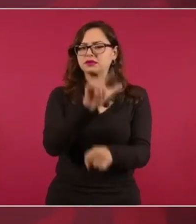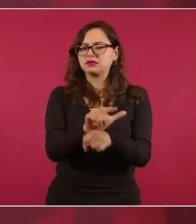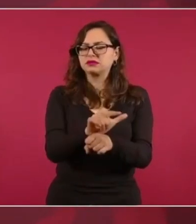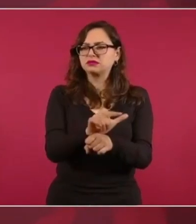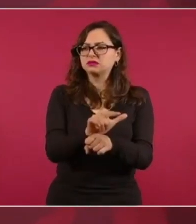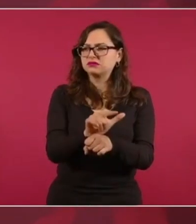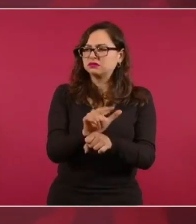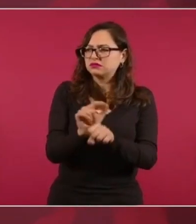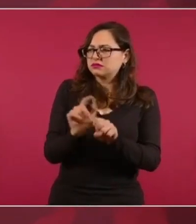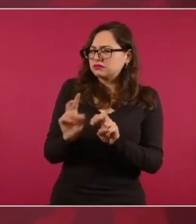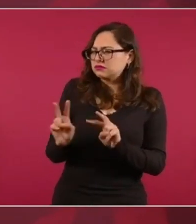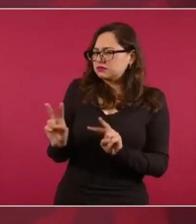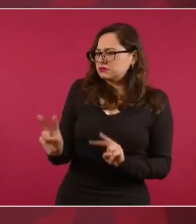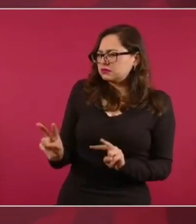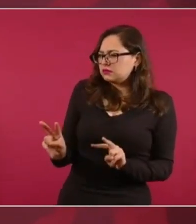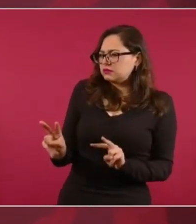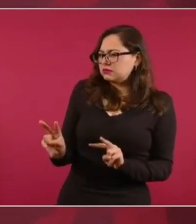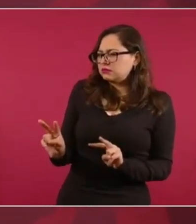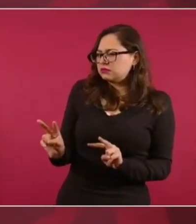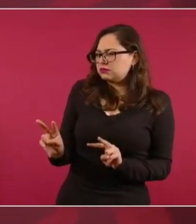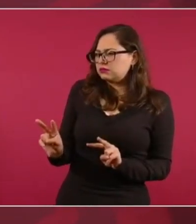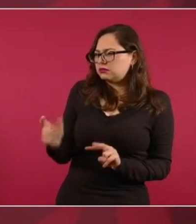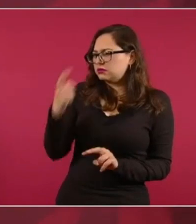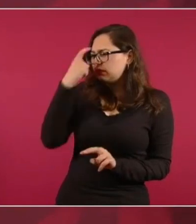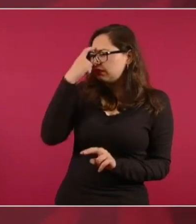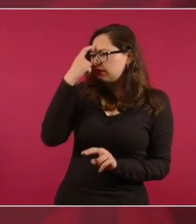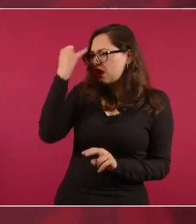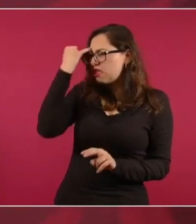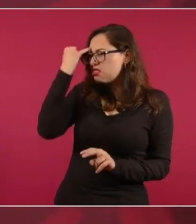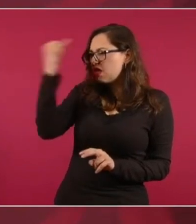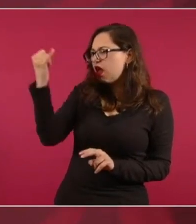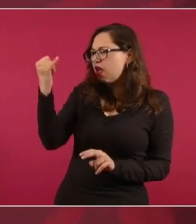en lo ideológico,